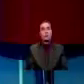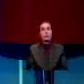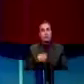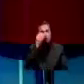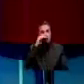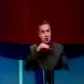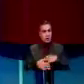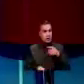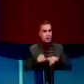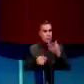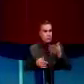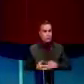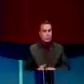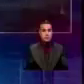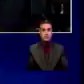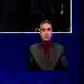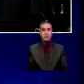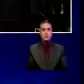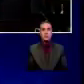Pablo.